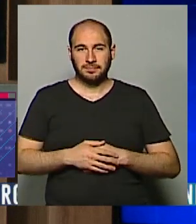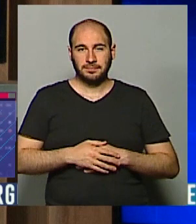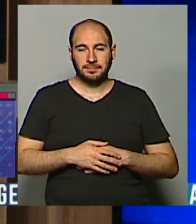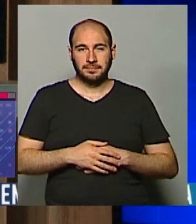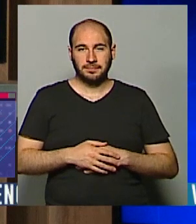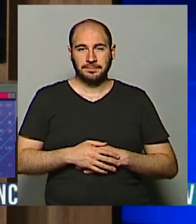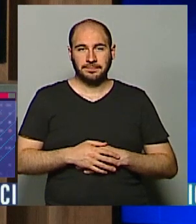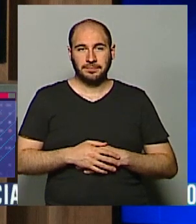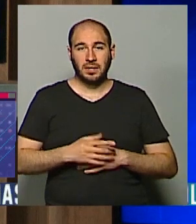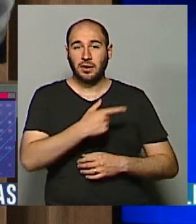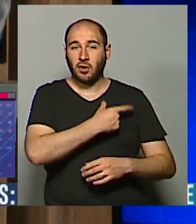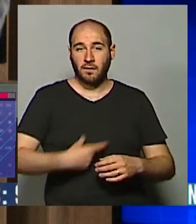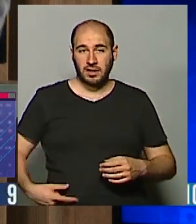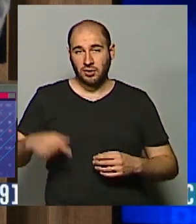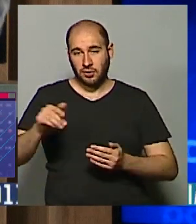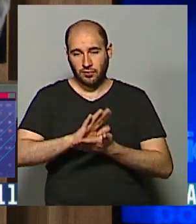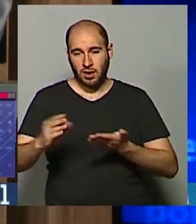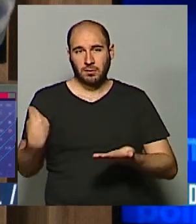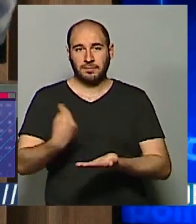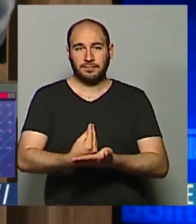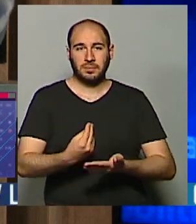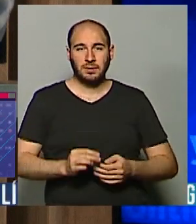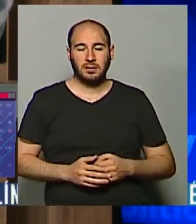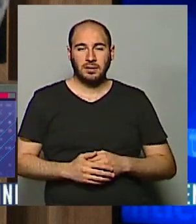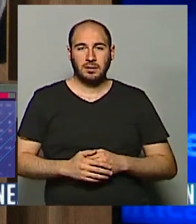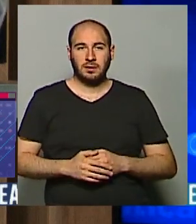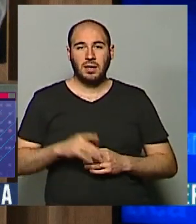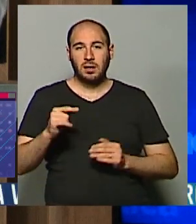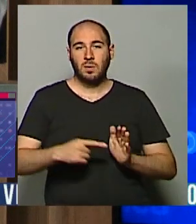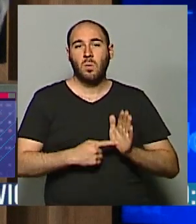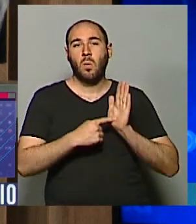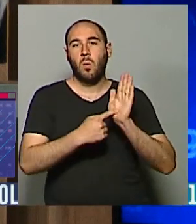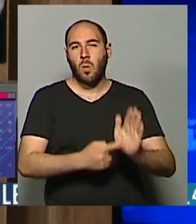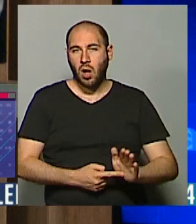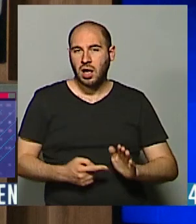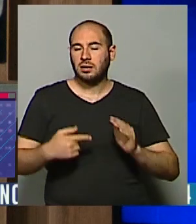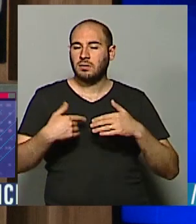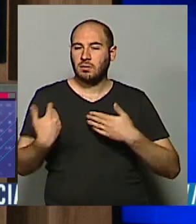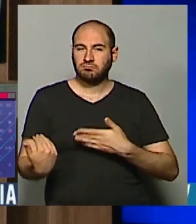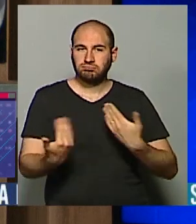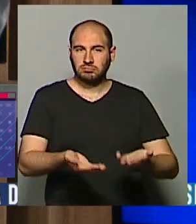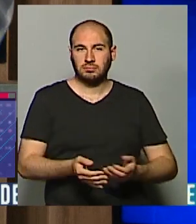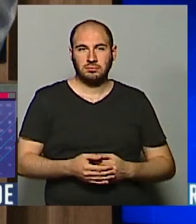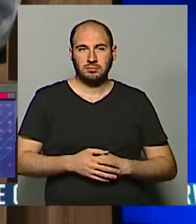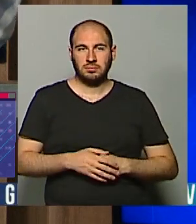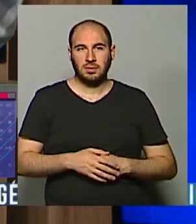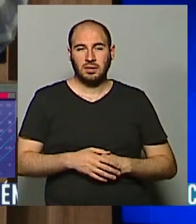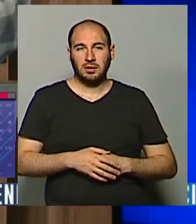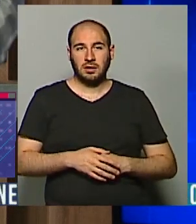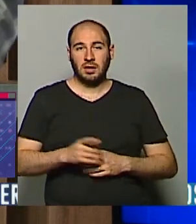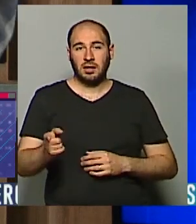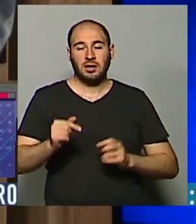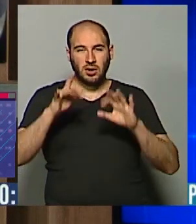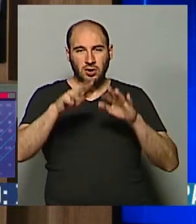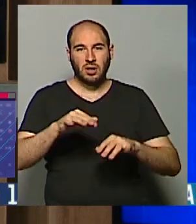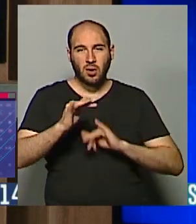sentido, el gobierno que entra está dando muestras, se está mostrando, inclusive hoy salió la